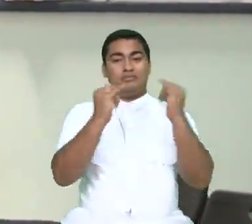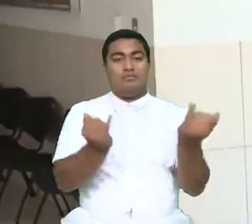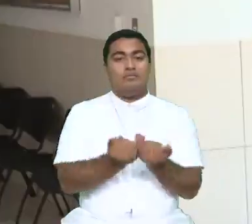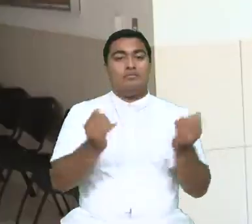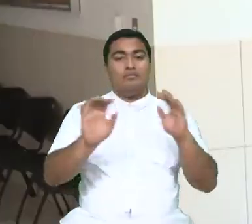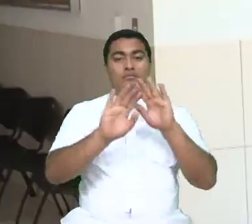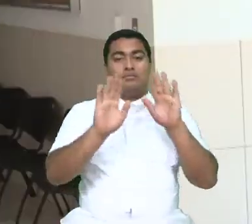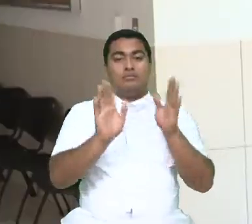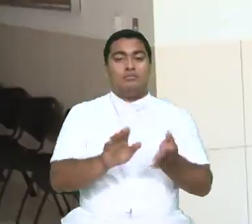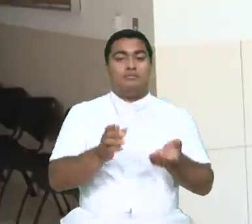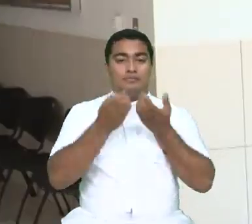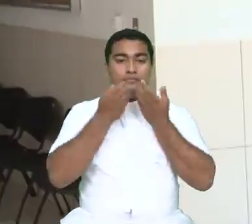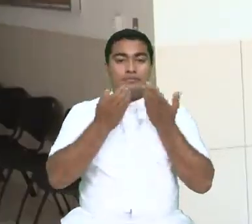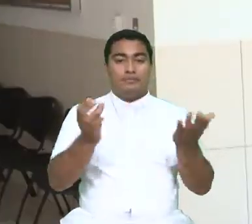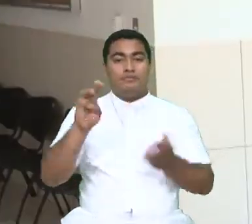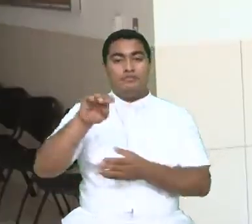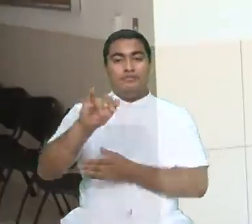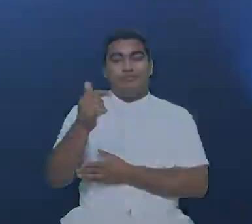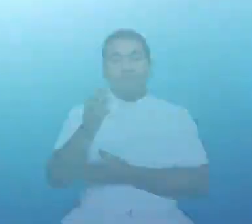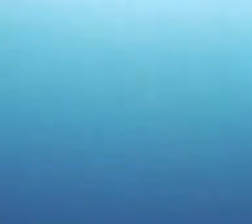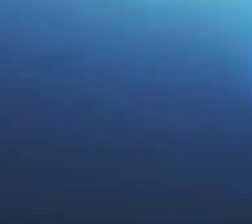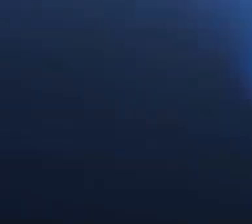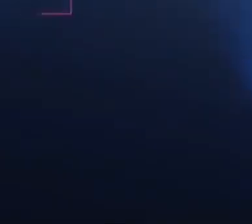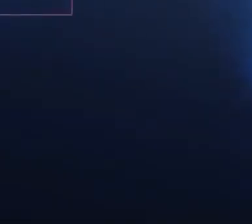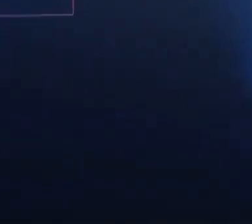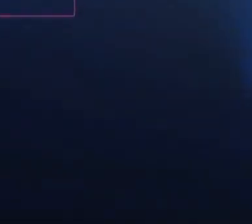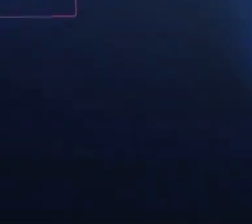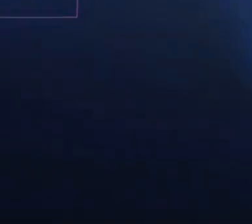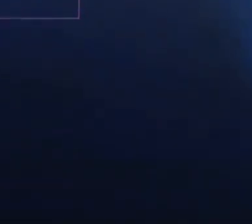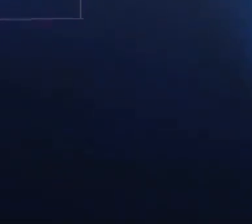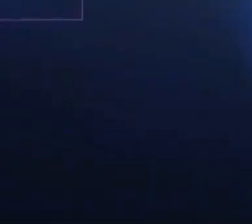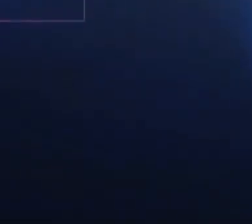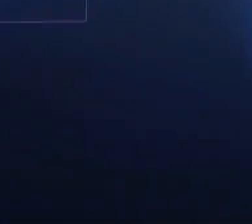canal parlamentario les informó Miguel Carranza Mena.